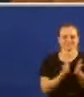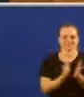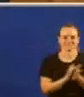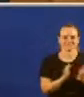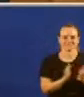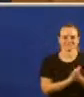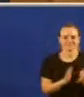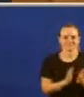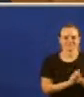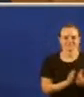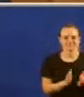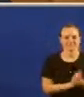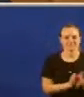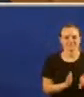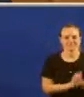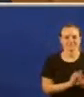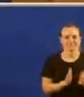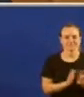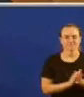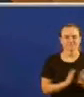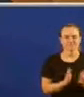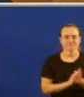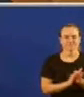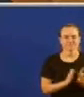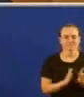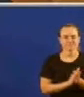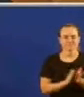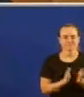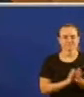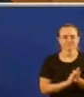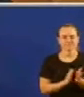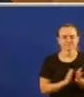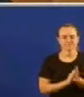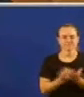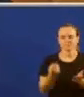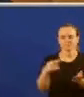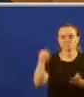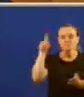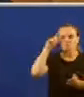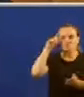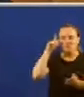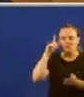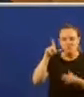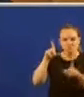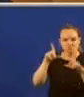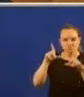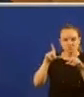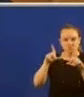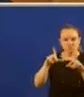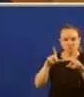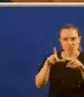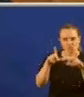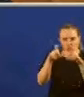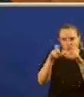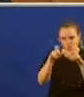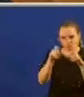Eu, señor Feijón, non sei se vostede se recoñece nesta foto.